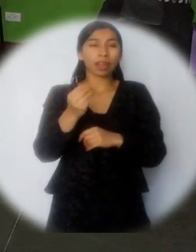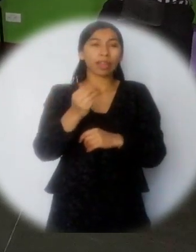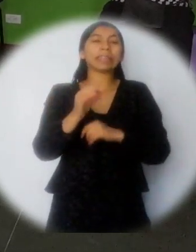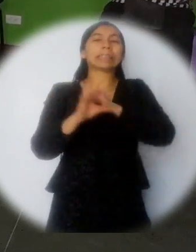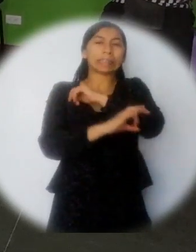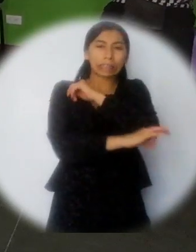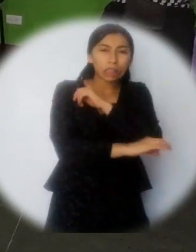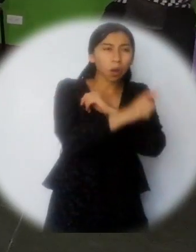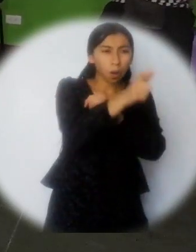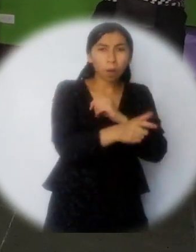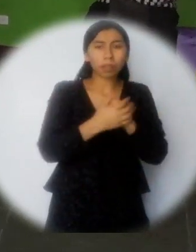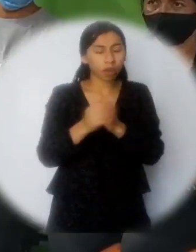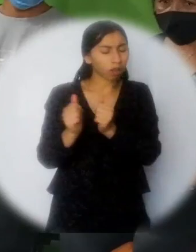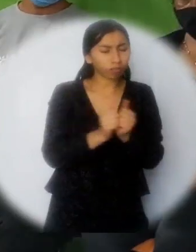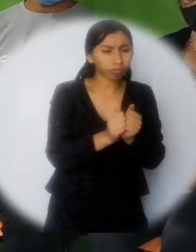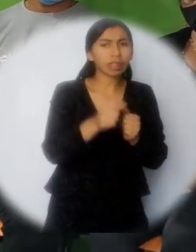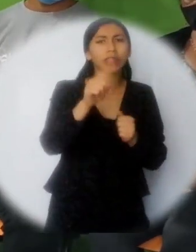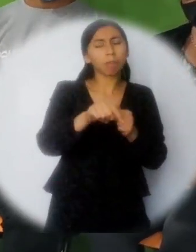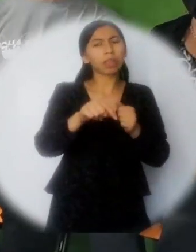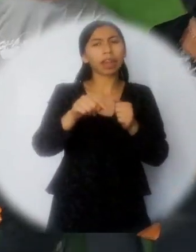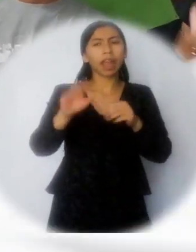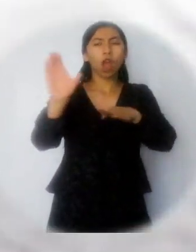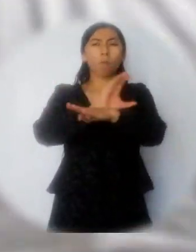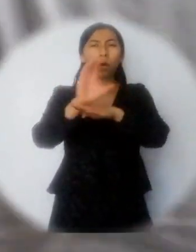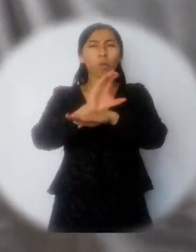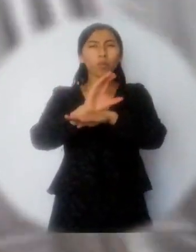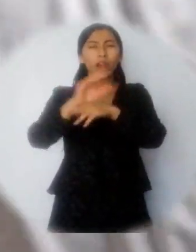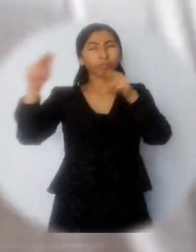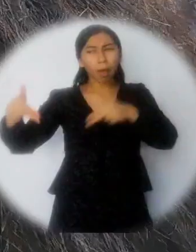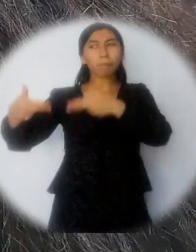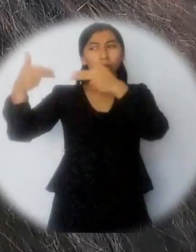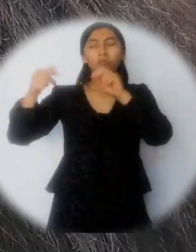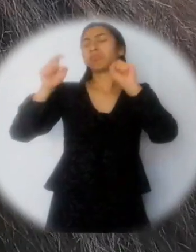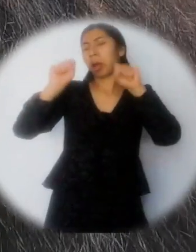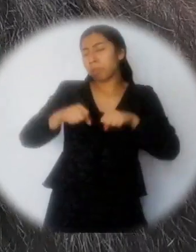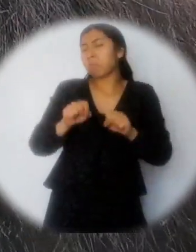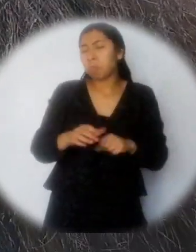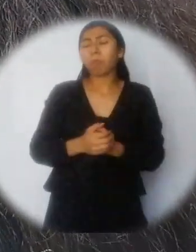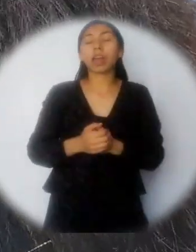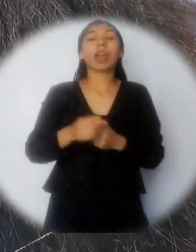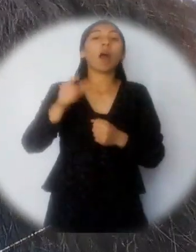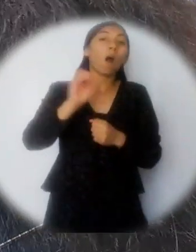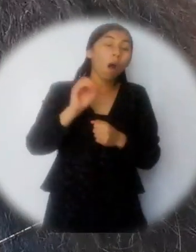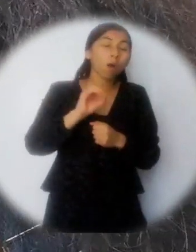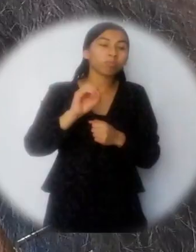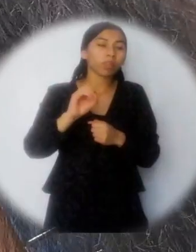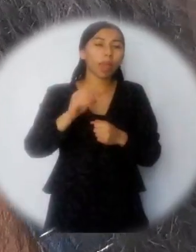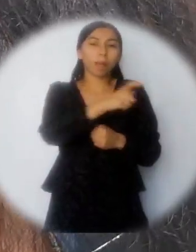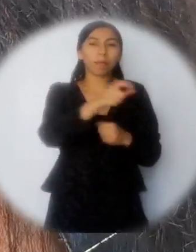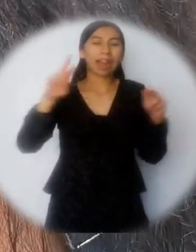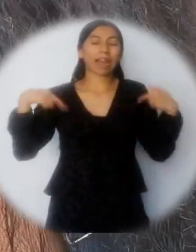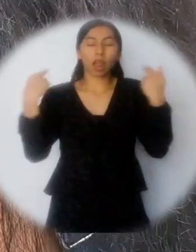concertó con las familias que desean recibir la atención de forma virtual dentro de la estrategia de recuperación emocional y sesiones presenciales con el fin de